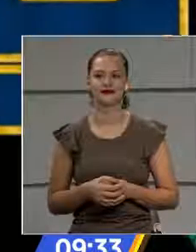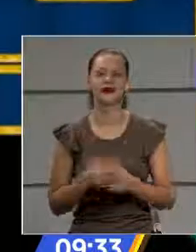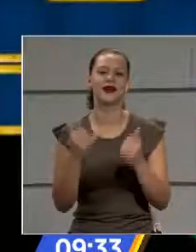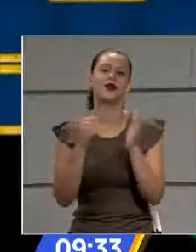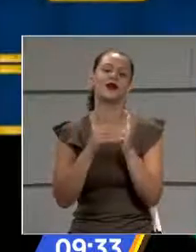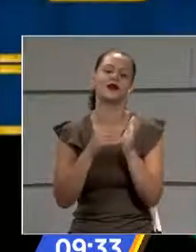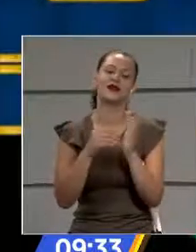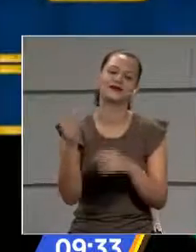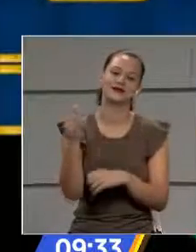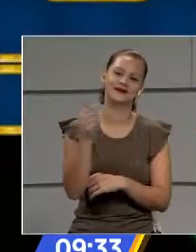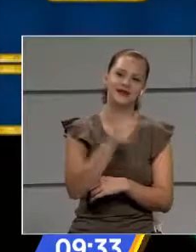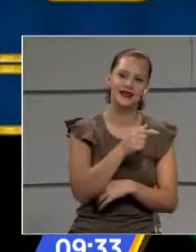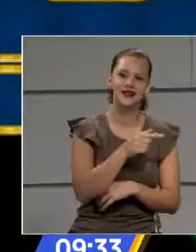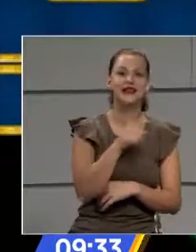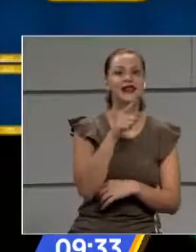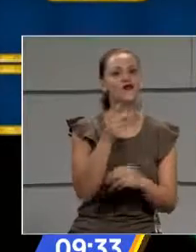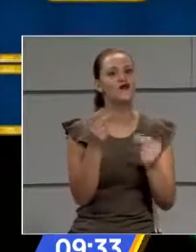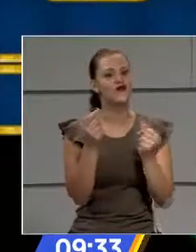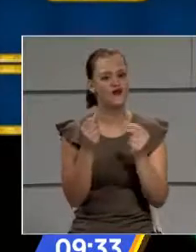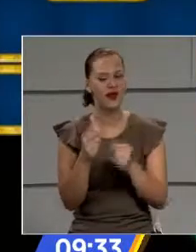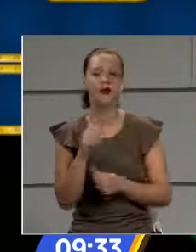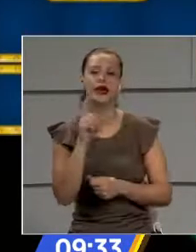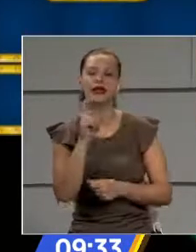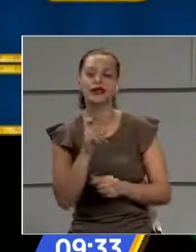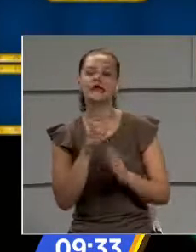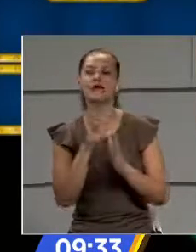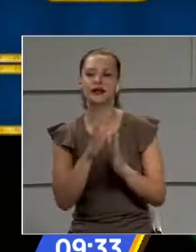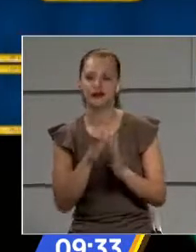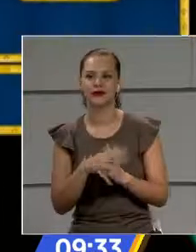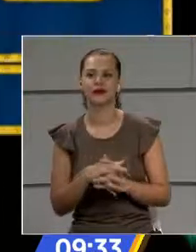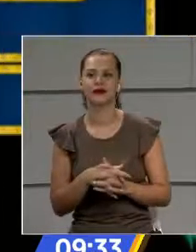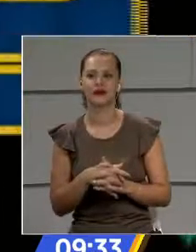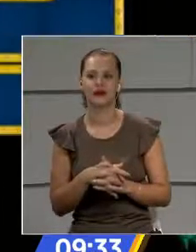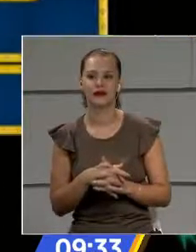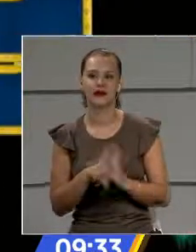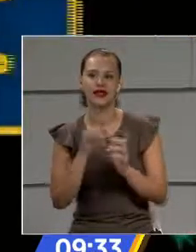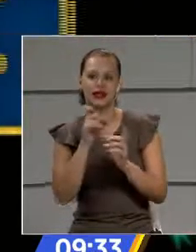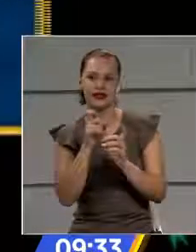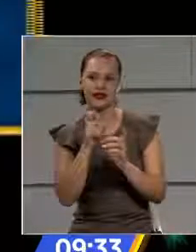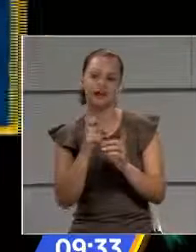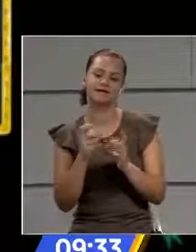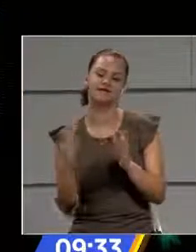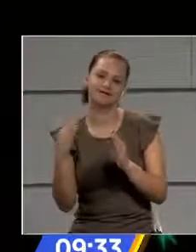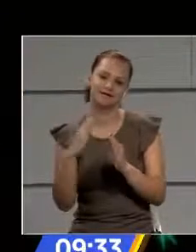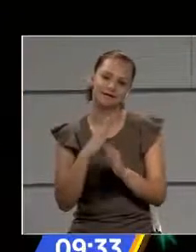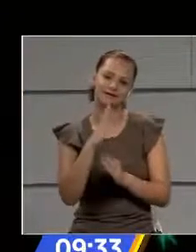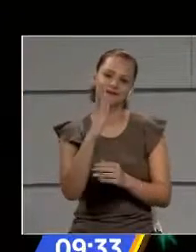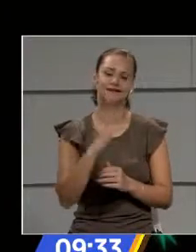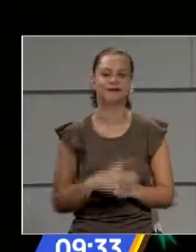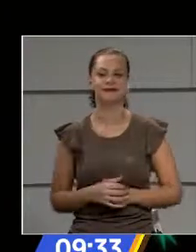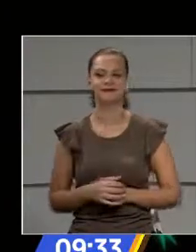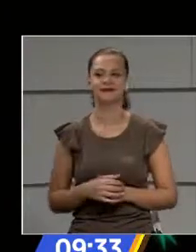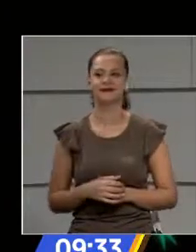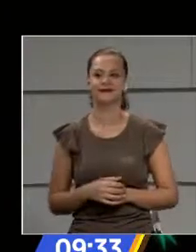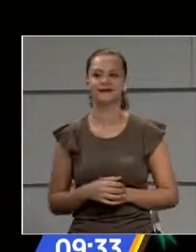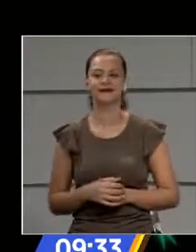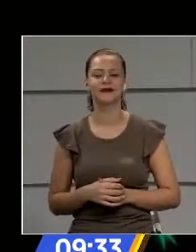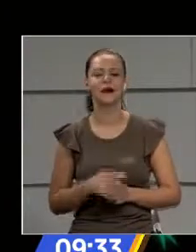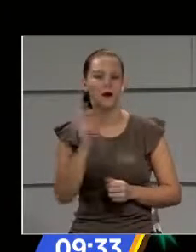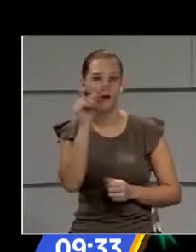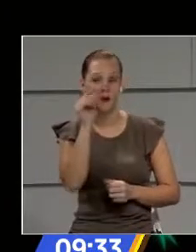Ahí. Ay, este es muy rápido. Sí, hay que ir. Hay que calcular. Ahí, la entrada. Vamos a